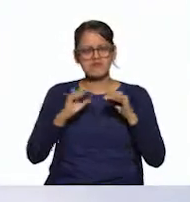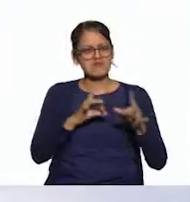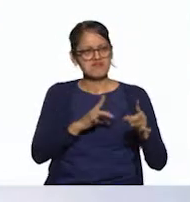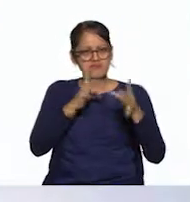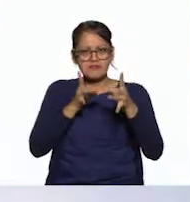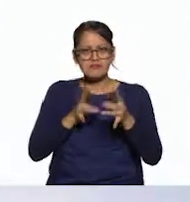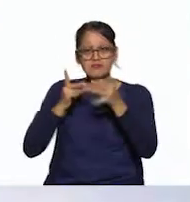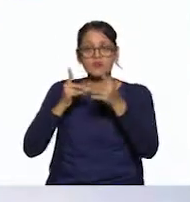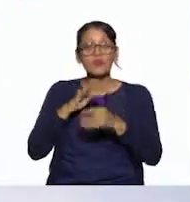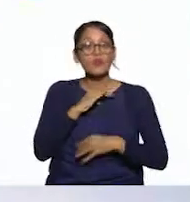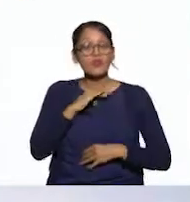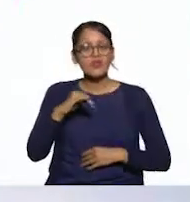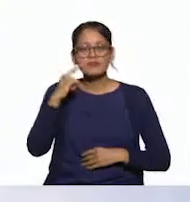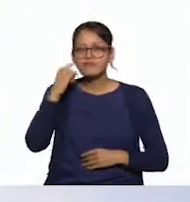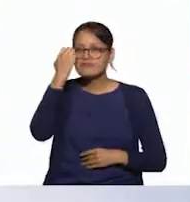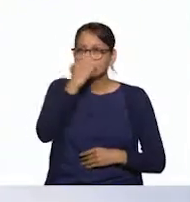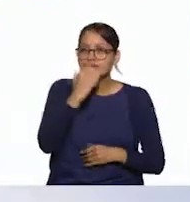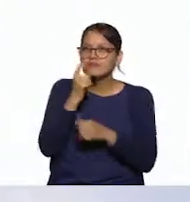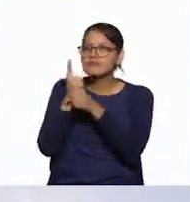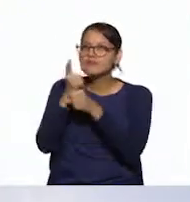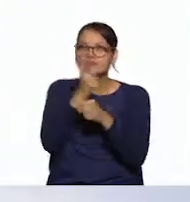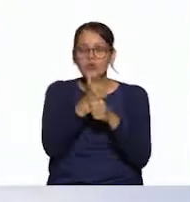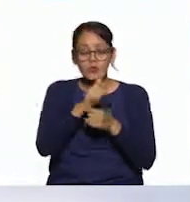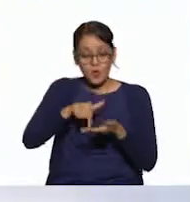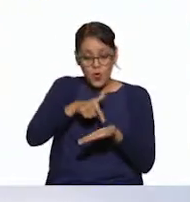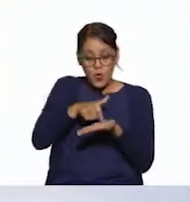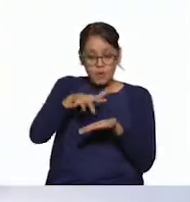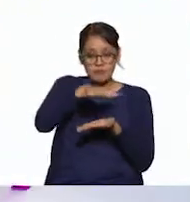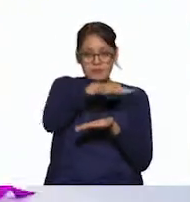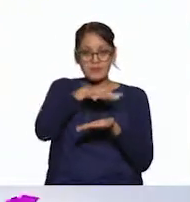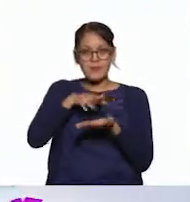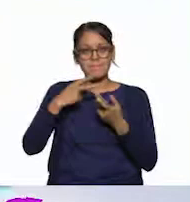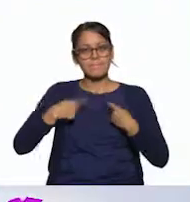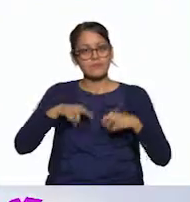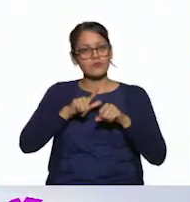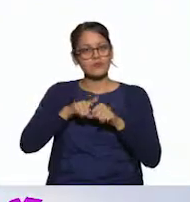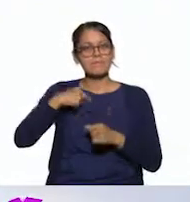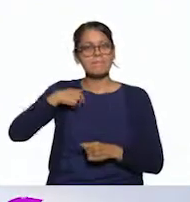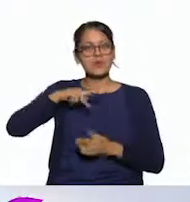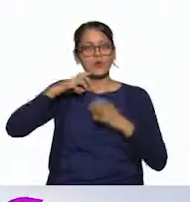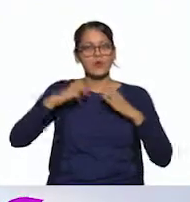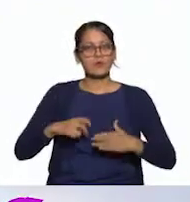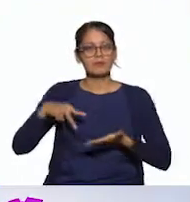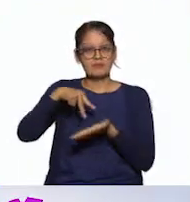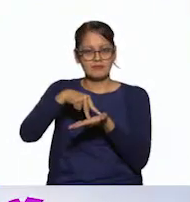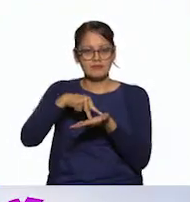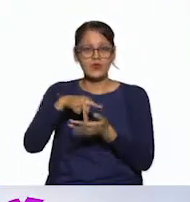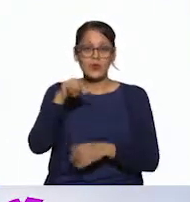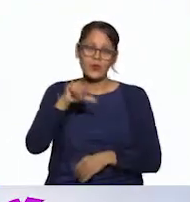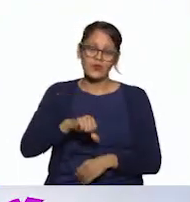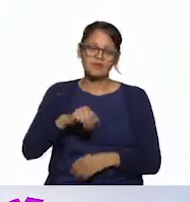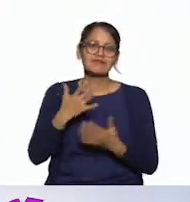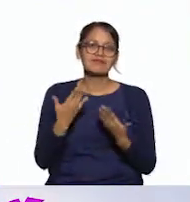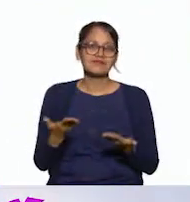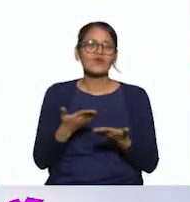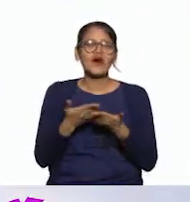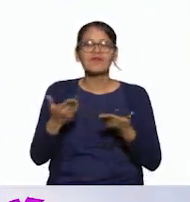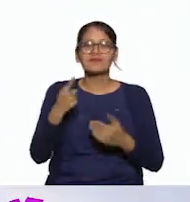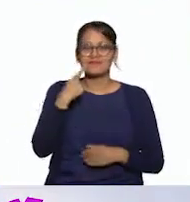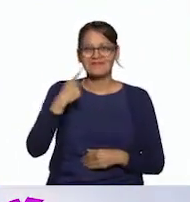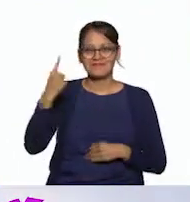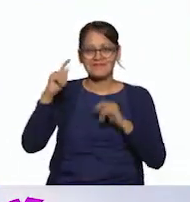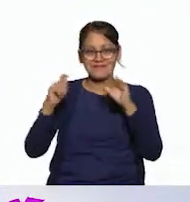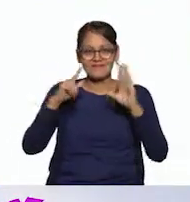podemos explorar nuestro espacio personal. Sobre todo en una disciplina tan bonita como lo es la danza que